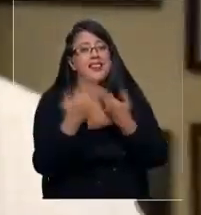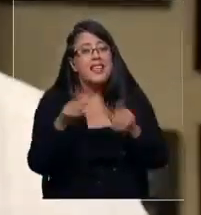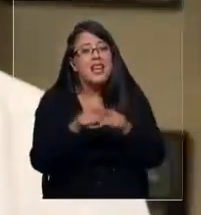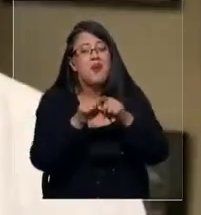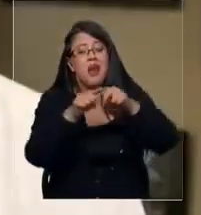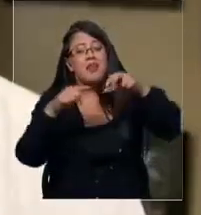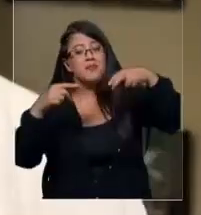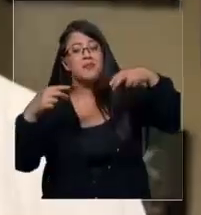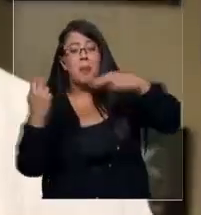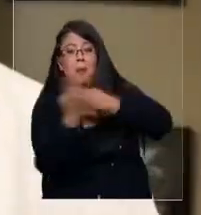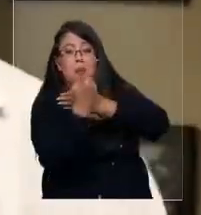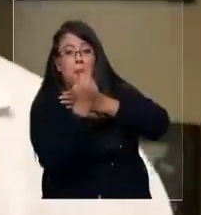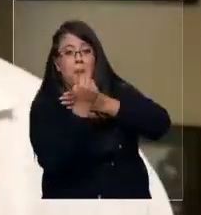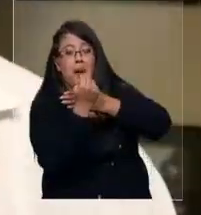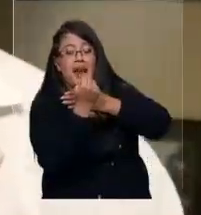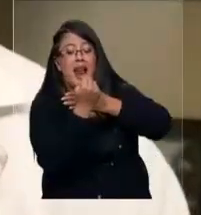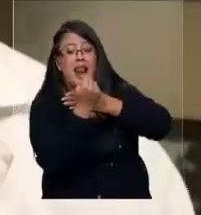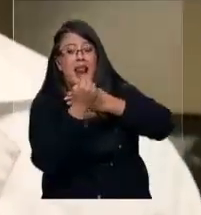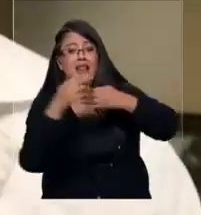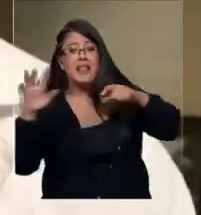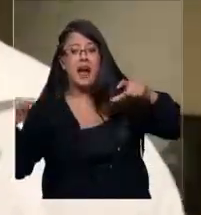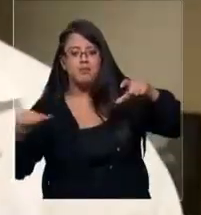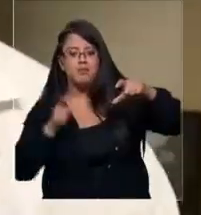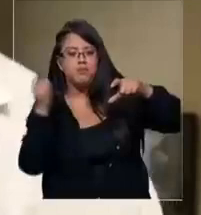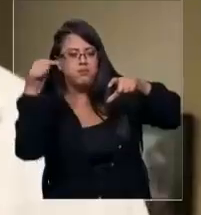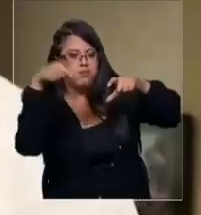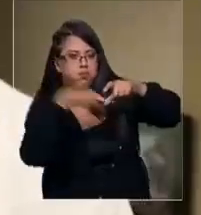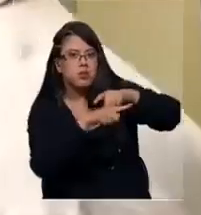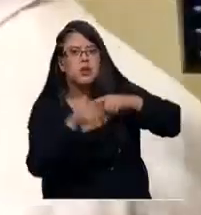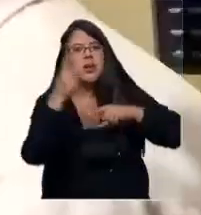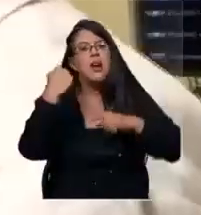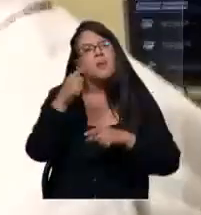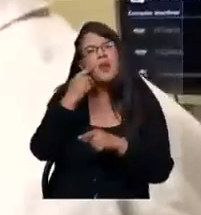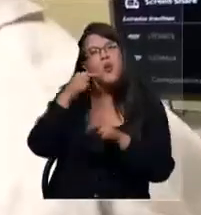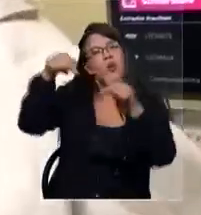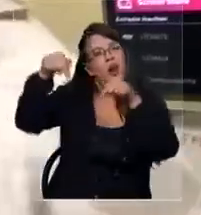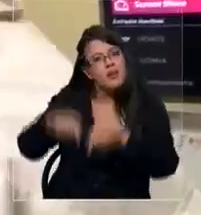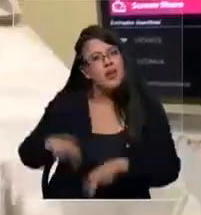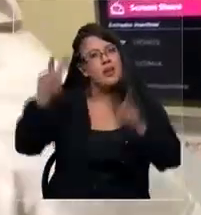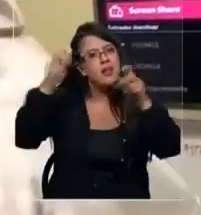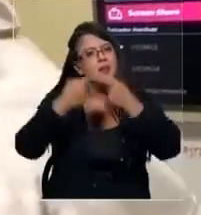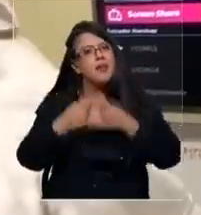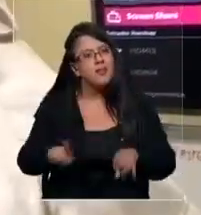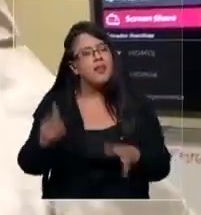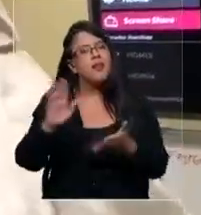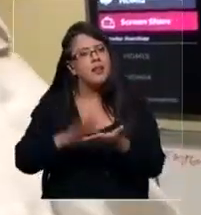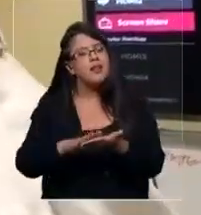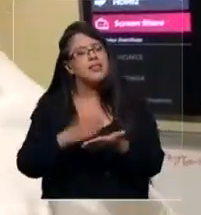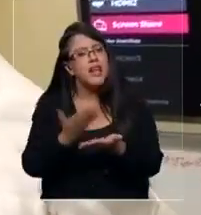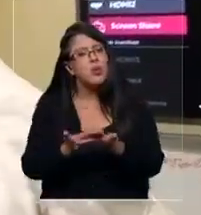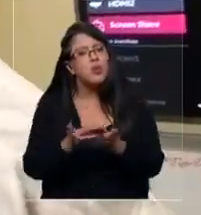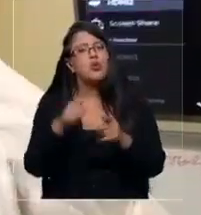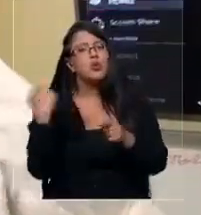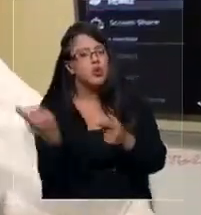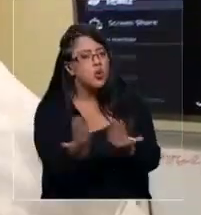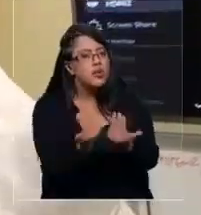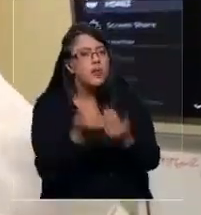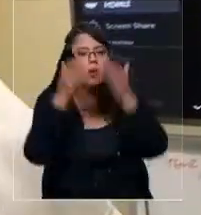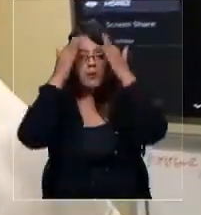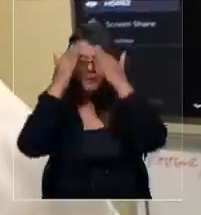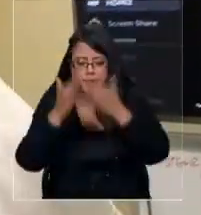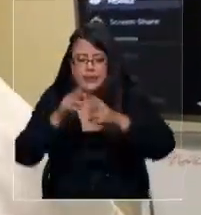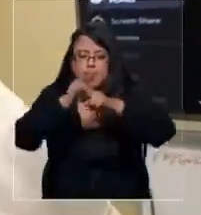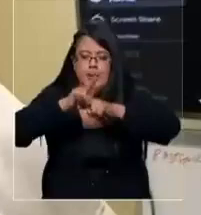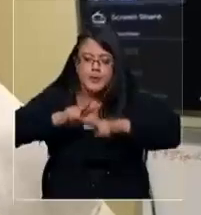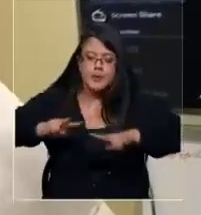Globito. Entonces, la presión es distinta. Acá necesitamos mucha concentración, mucha tranquilidad, porque